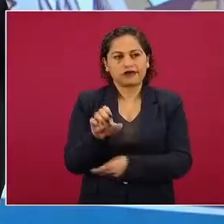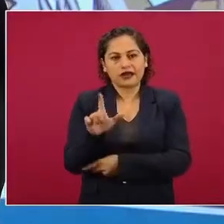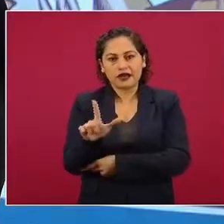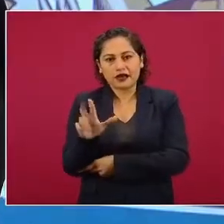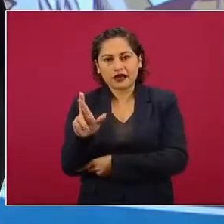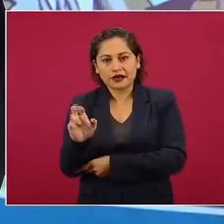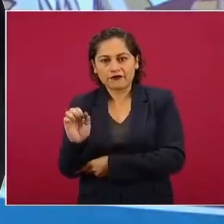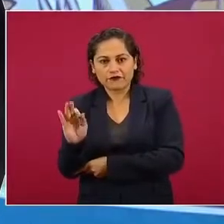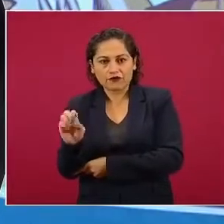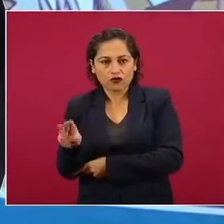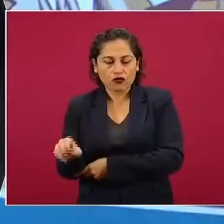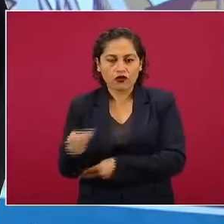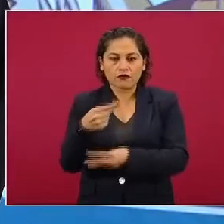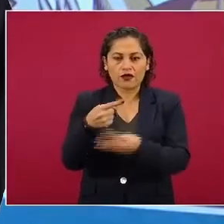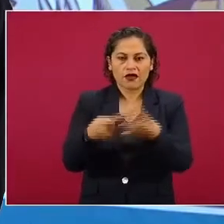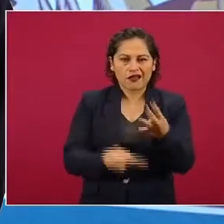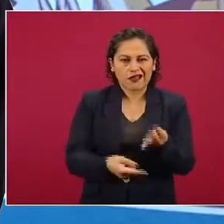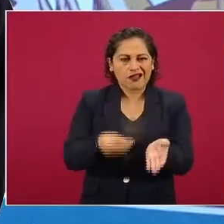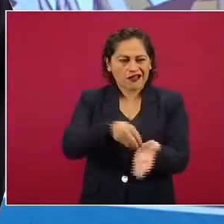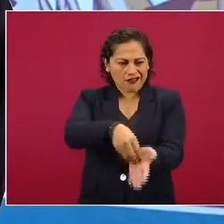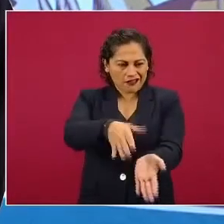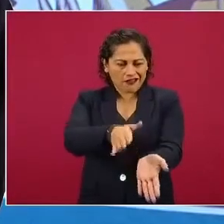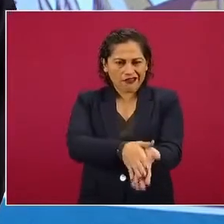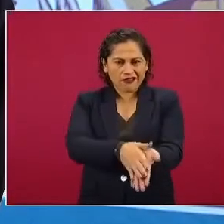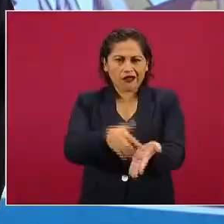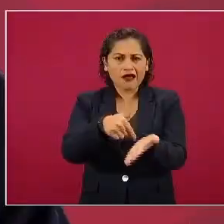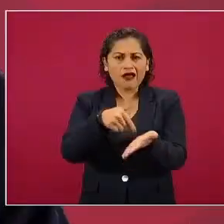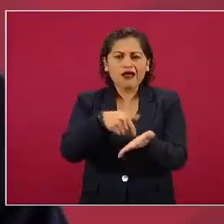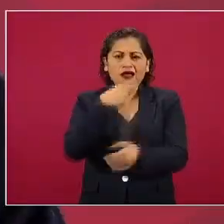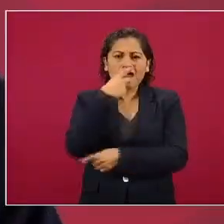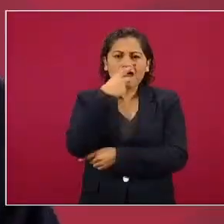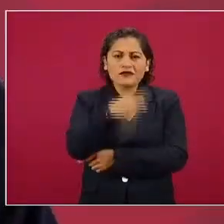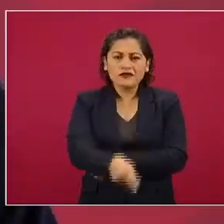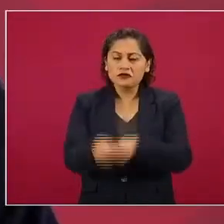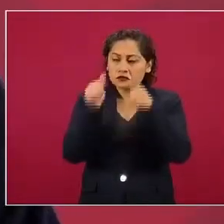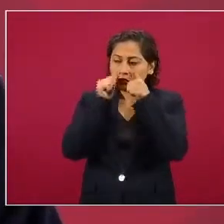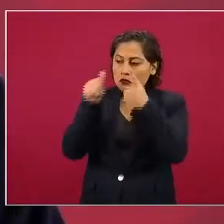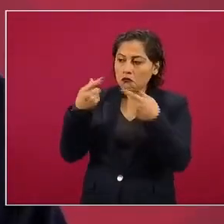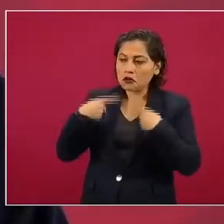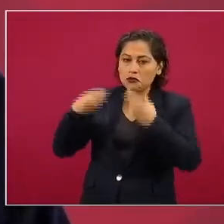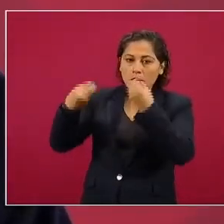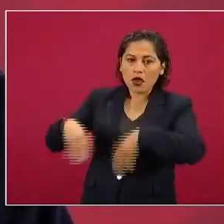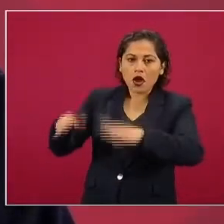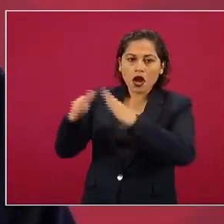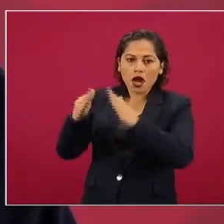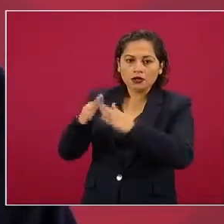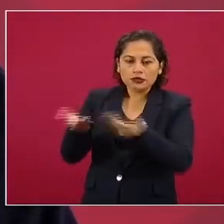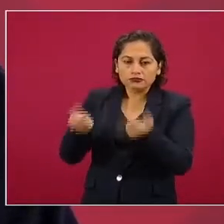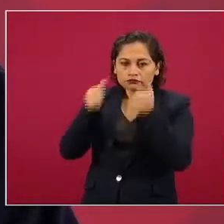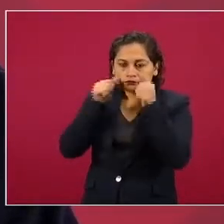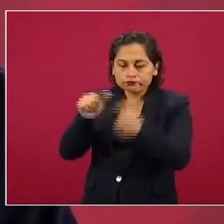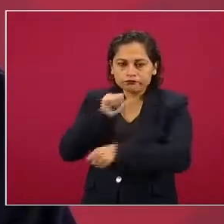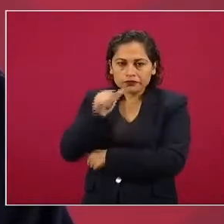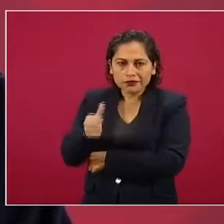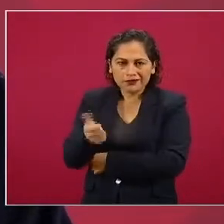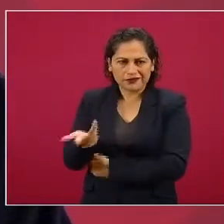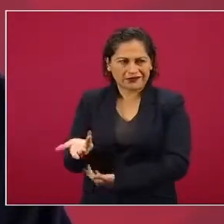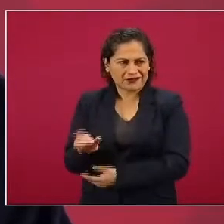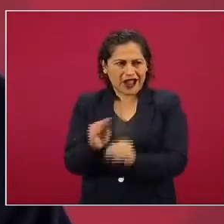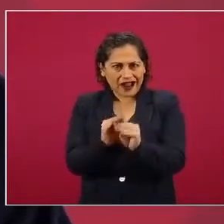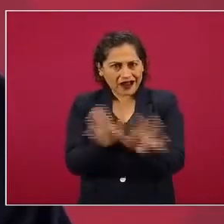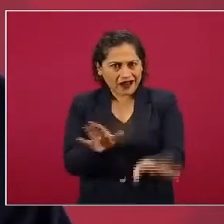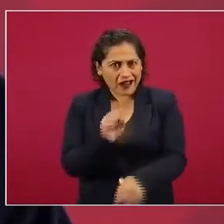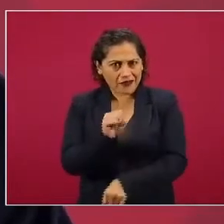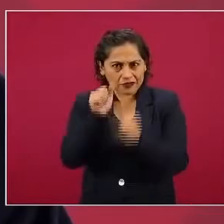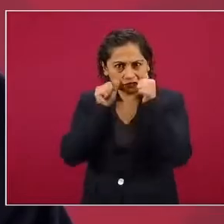hablando de que no se atienda a los damnificados. Claro que se atienda a los damnificados y se les va a atender en